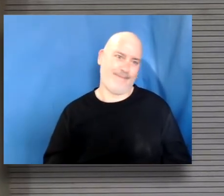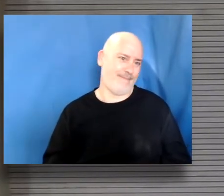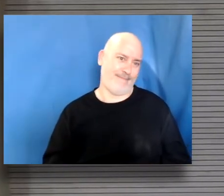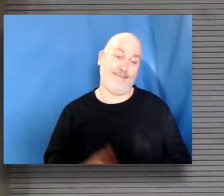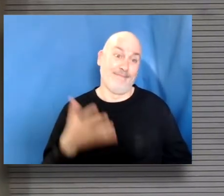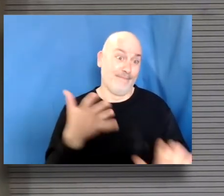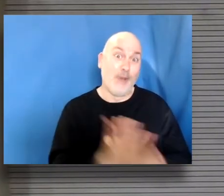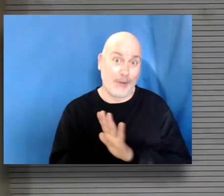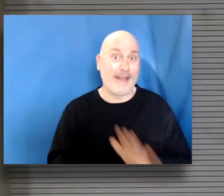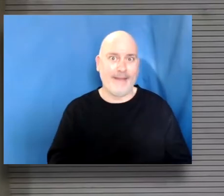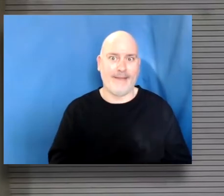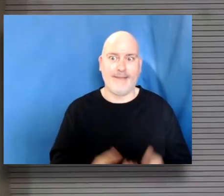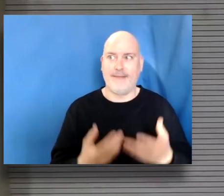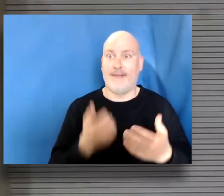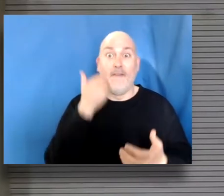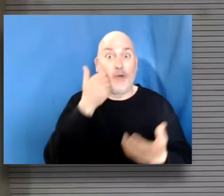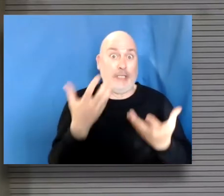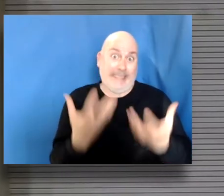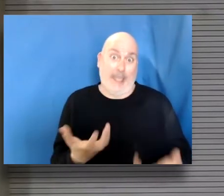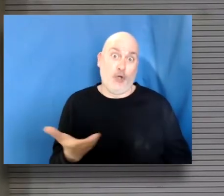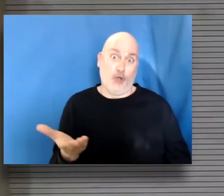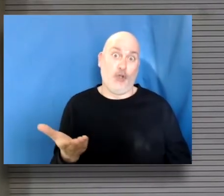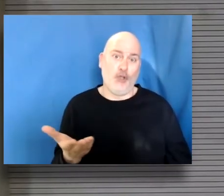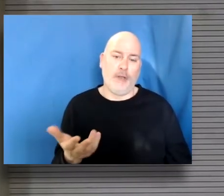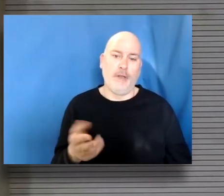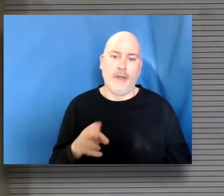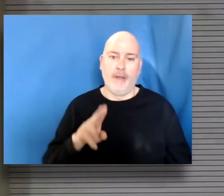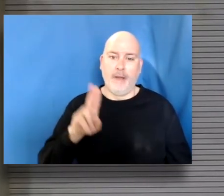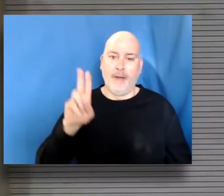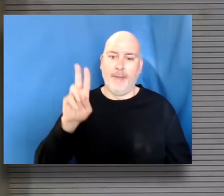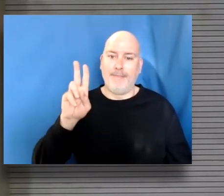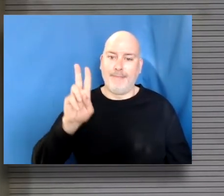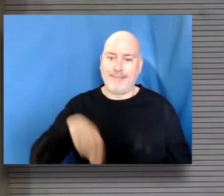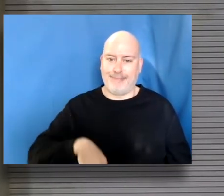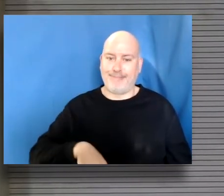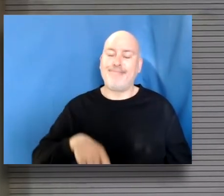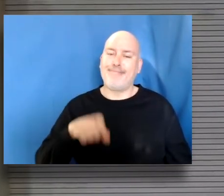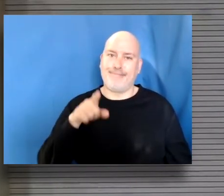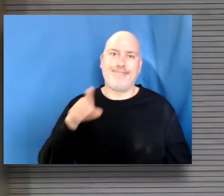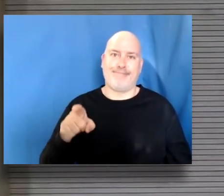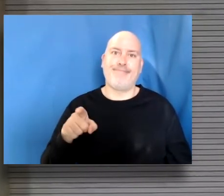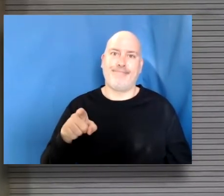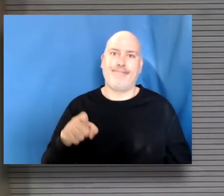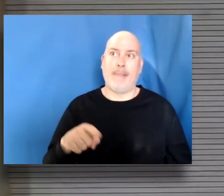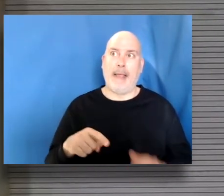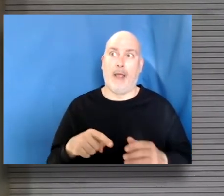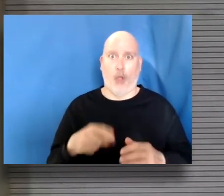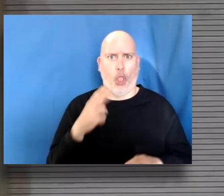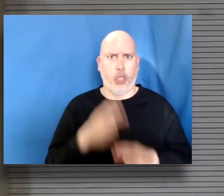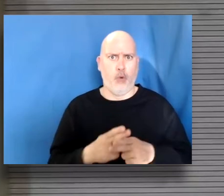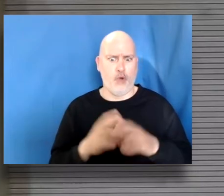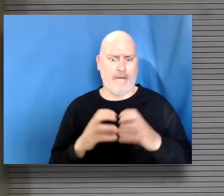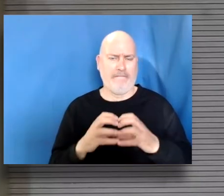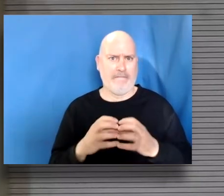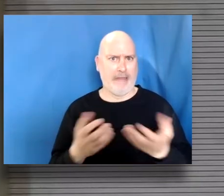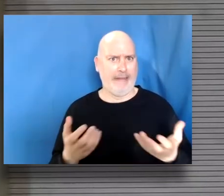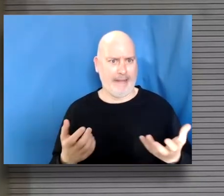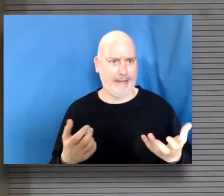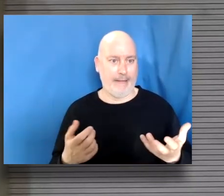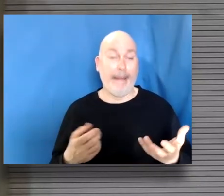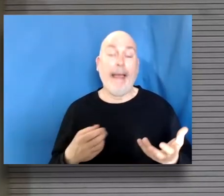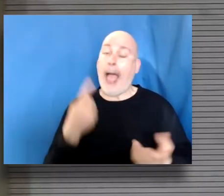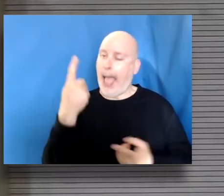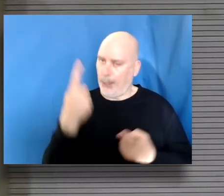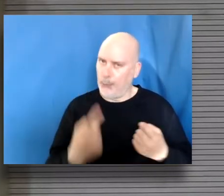no deja de ser un fruto seco que es de consistencia no especialmente blanda, y hemos visto casos